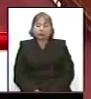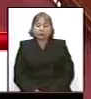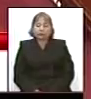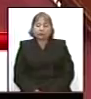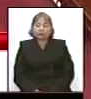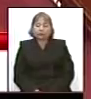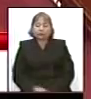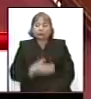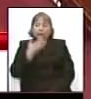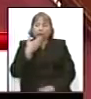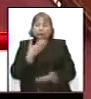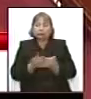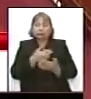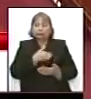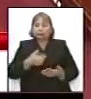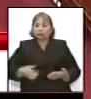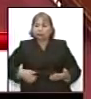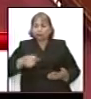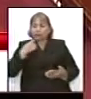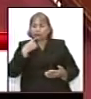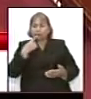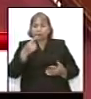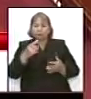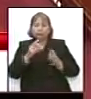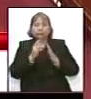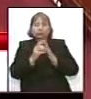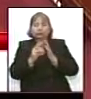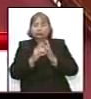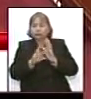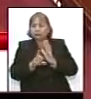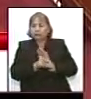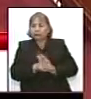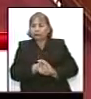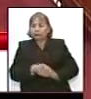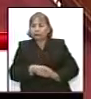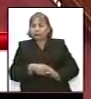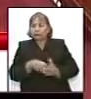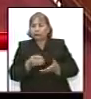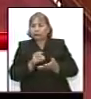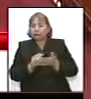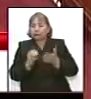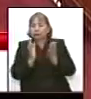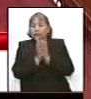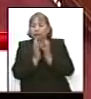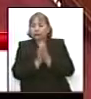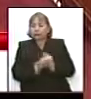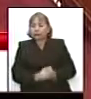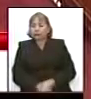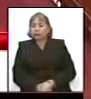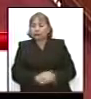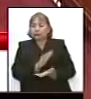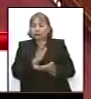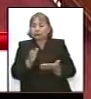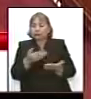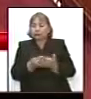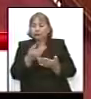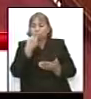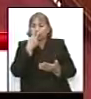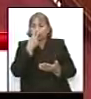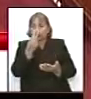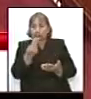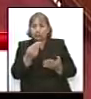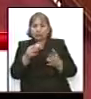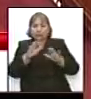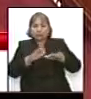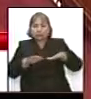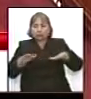Gracias, presidente. Es una alerta para que el Parlamento esté enterado y sobre todo la Comisión de Educación. Todos vimos por los medios de comunicación de un